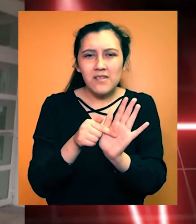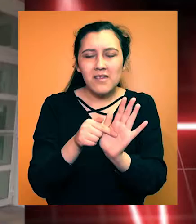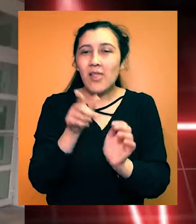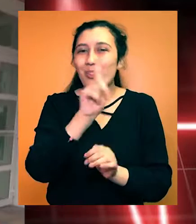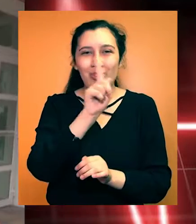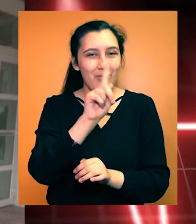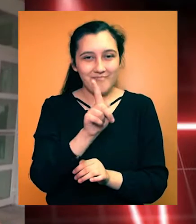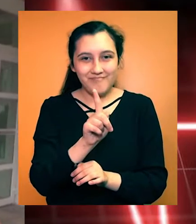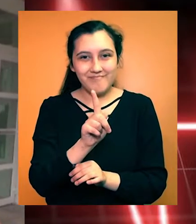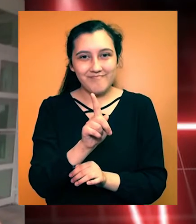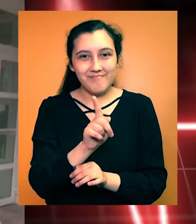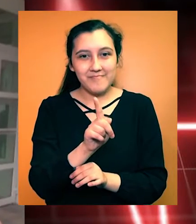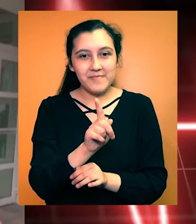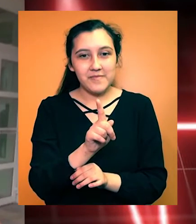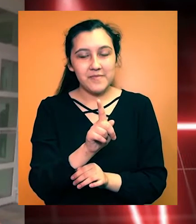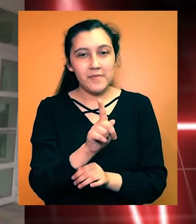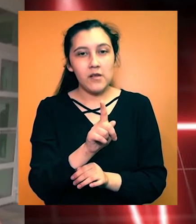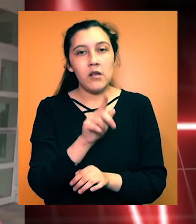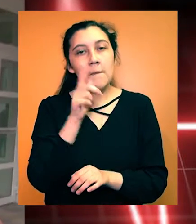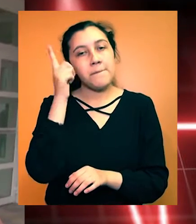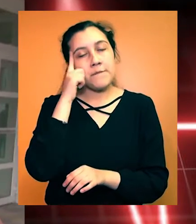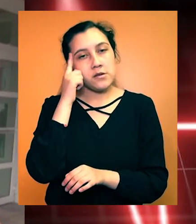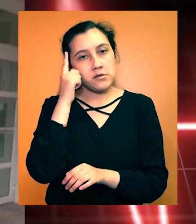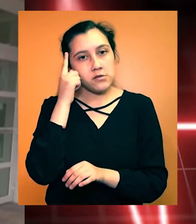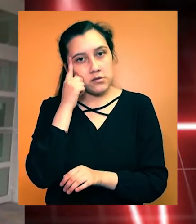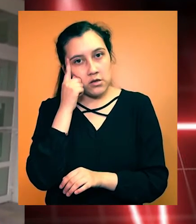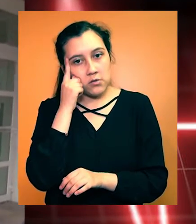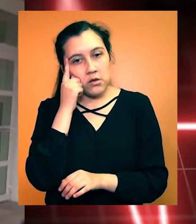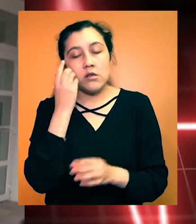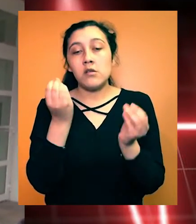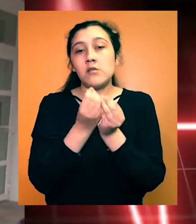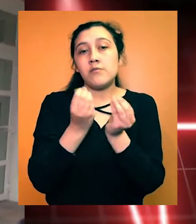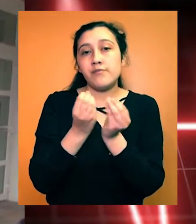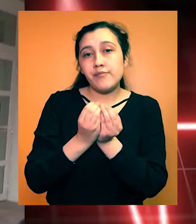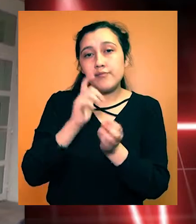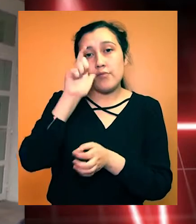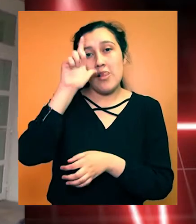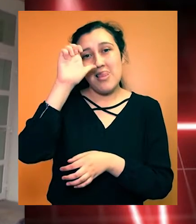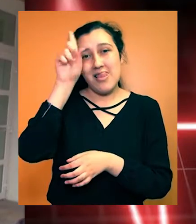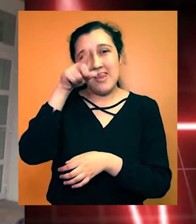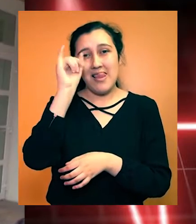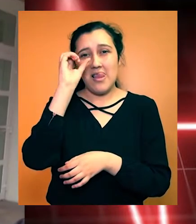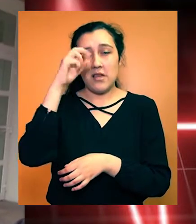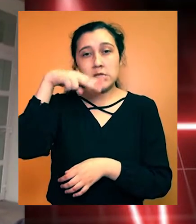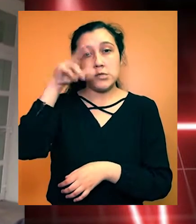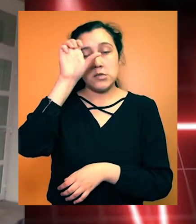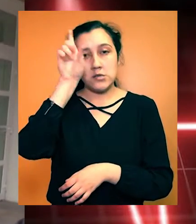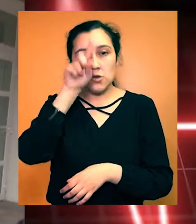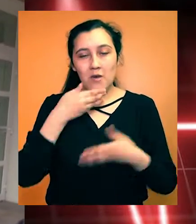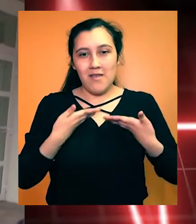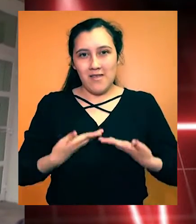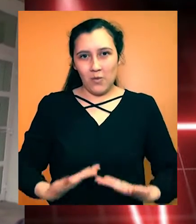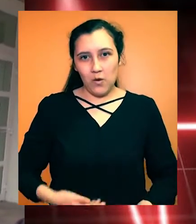de esa posibilidad, principalmente teniendo en consideración de que las múltiples lesiones que registraba el cuerpo de Sophie no